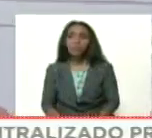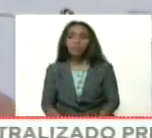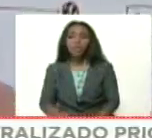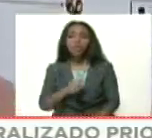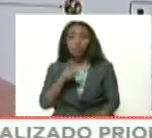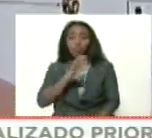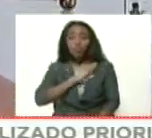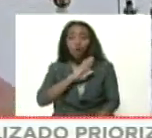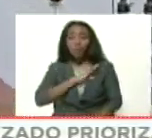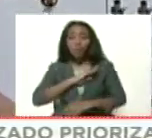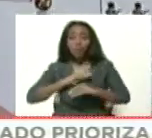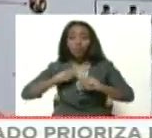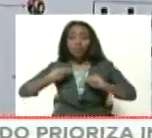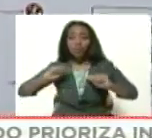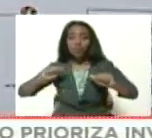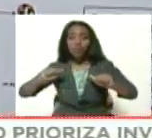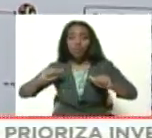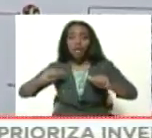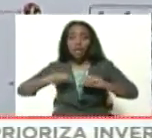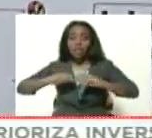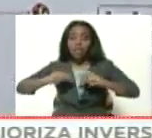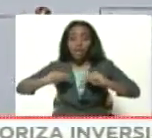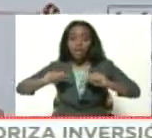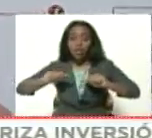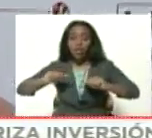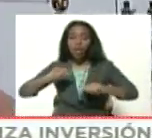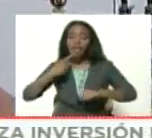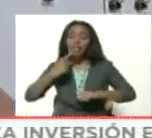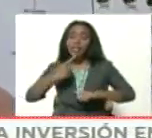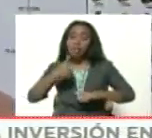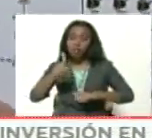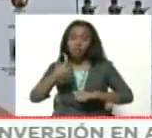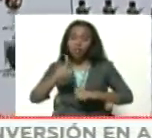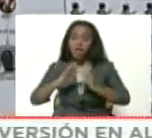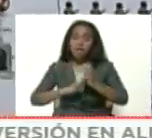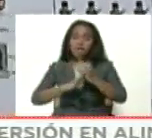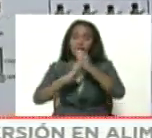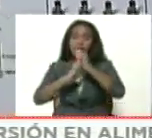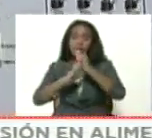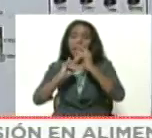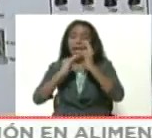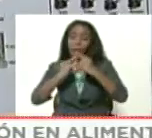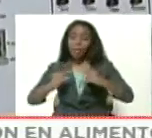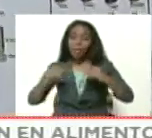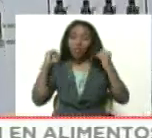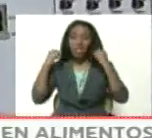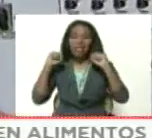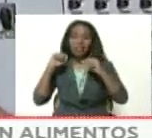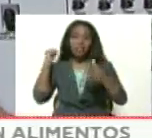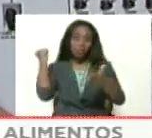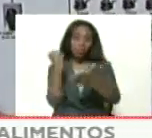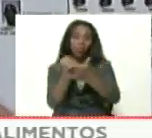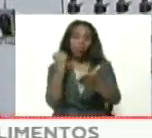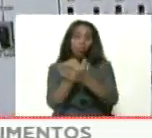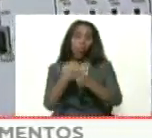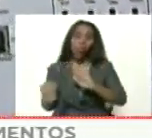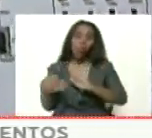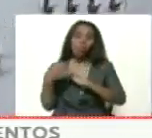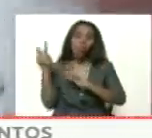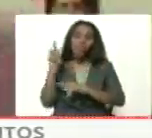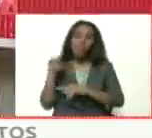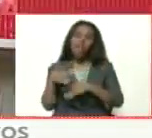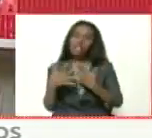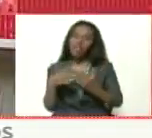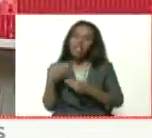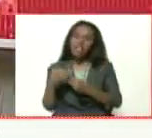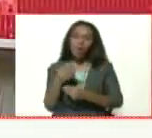propio territorio, en el territorio que dices presidir, hay campamentos de entrenamiento de asesinos contra Venezuela. ¿Qué vas a hacer